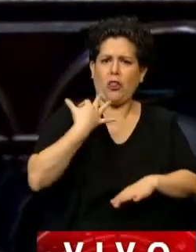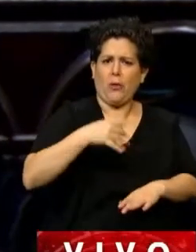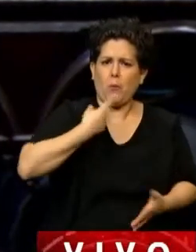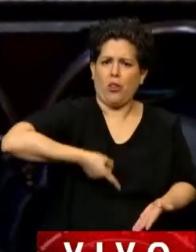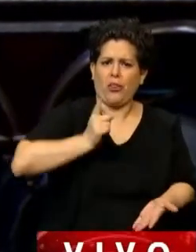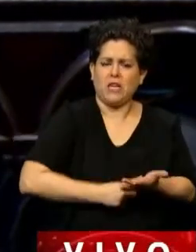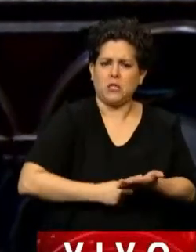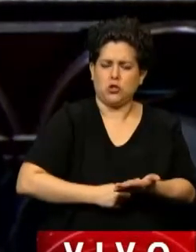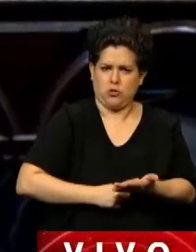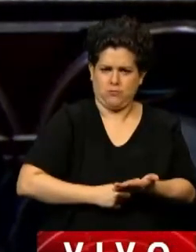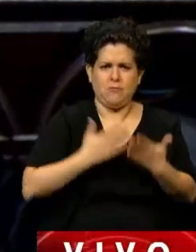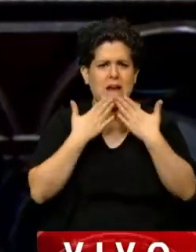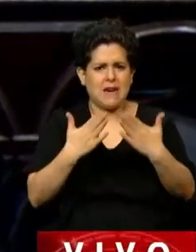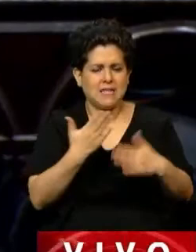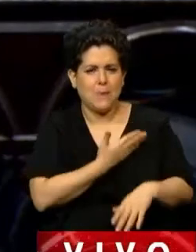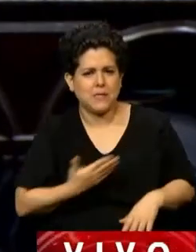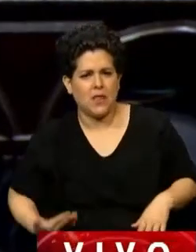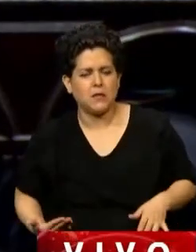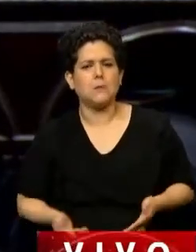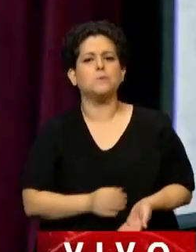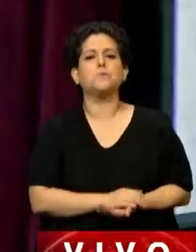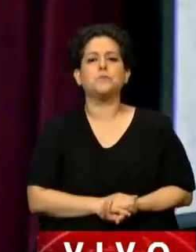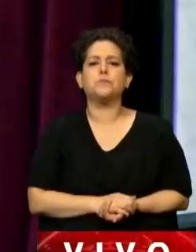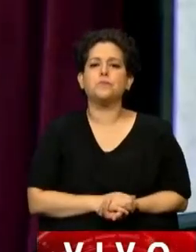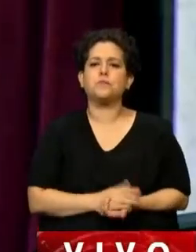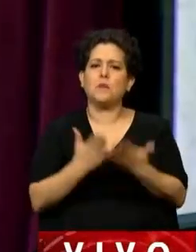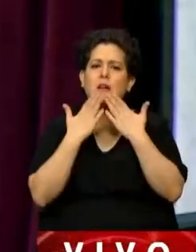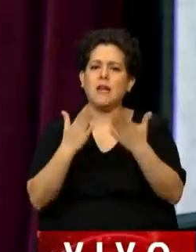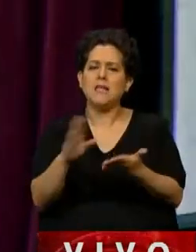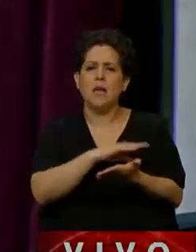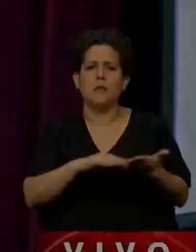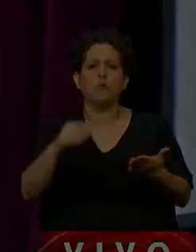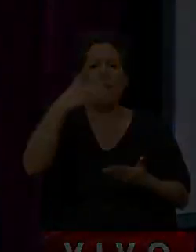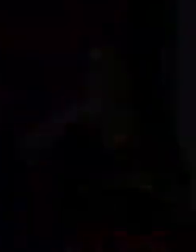tratando nosotros. Gracias, señor presidente. Gracias, diputado Martínez.